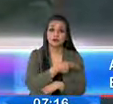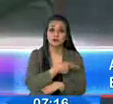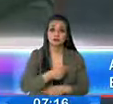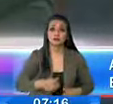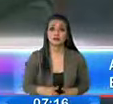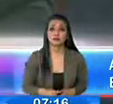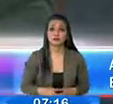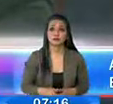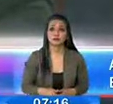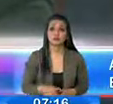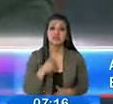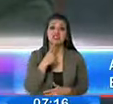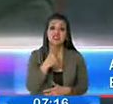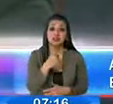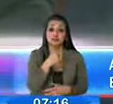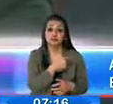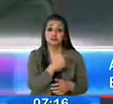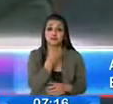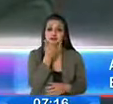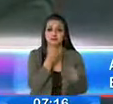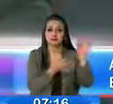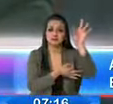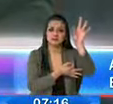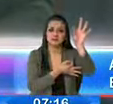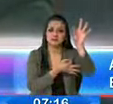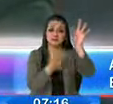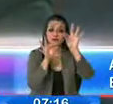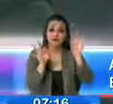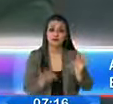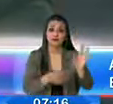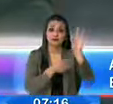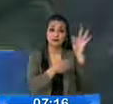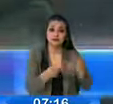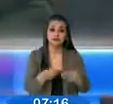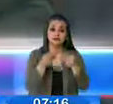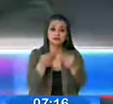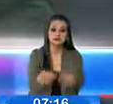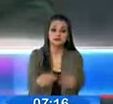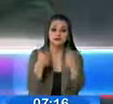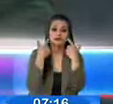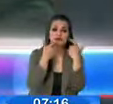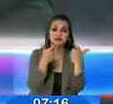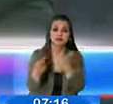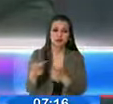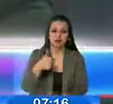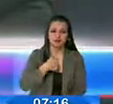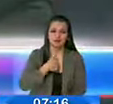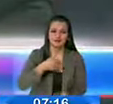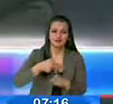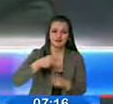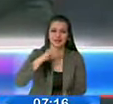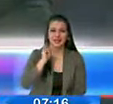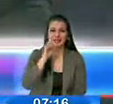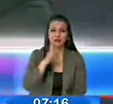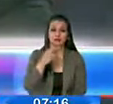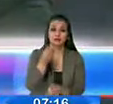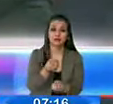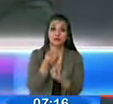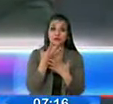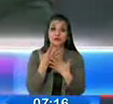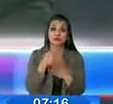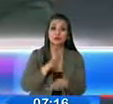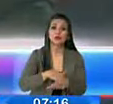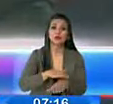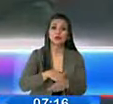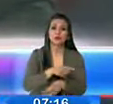supuesto oficio con el cual le remiten al fiscal general del Estado, Carlos Vaca Mancheno, un informe con indicios